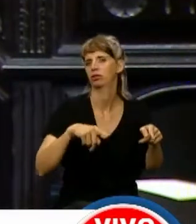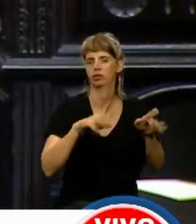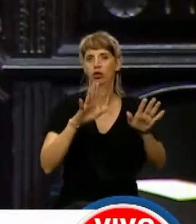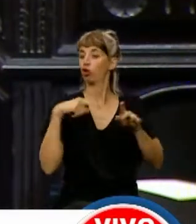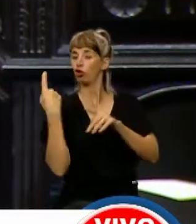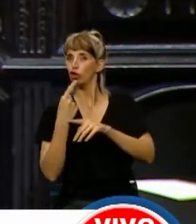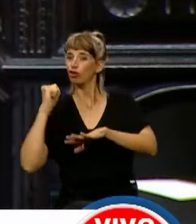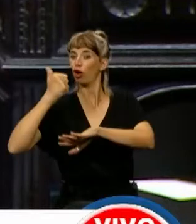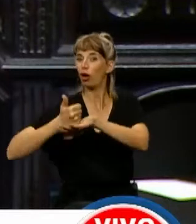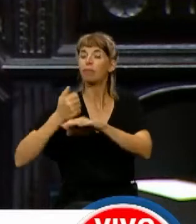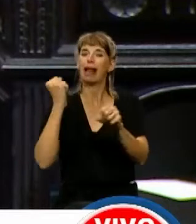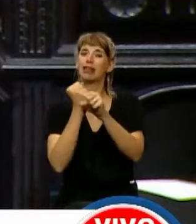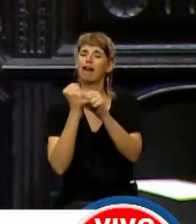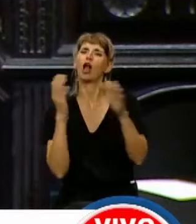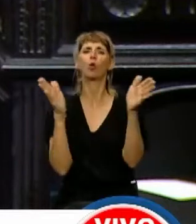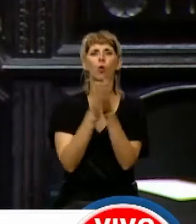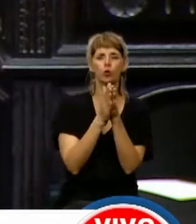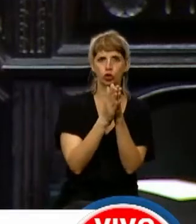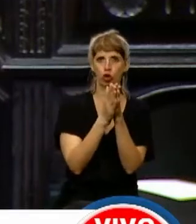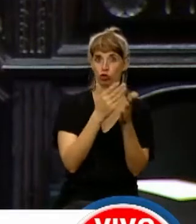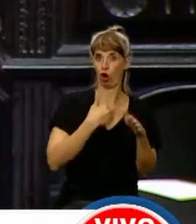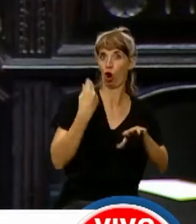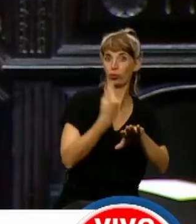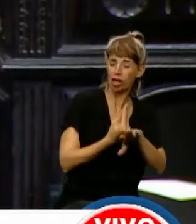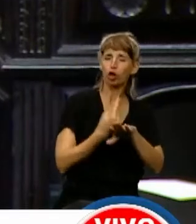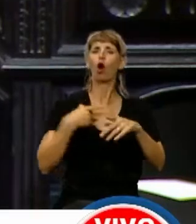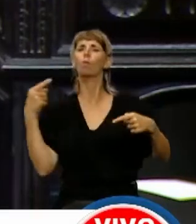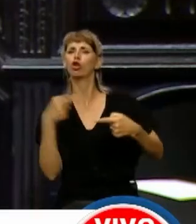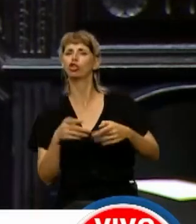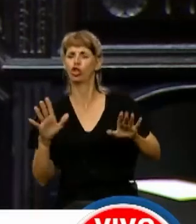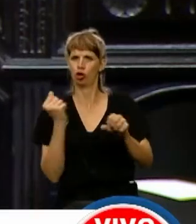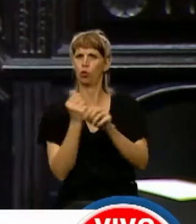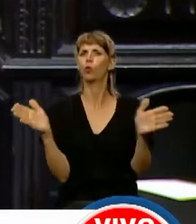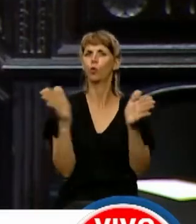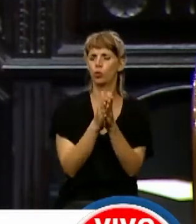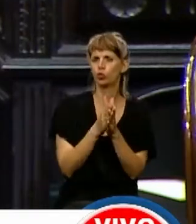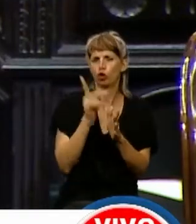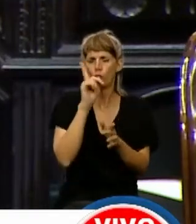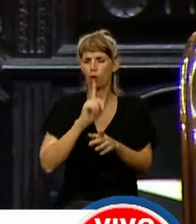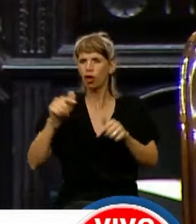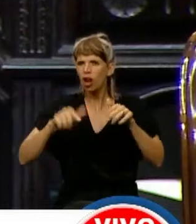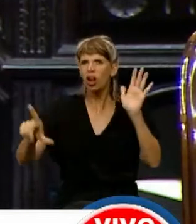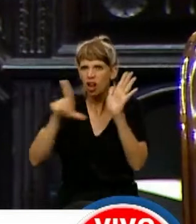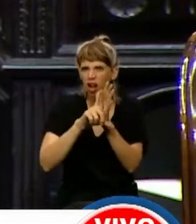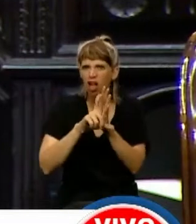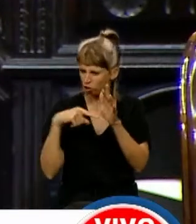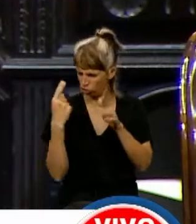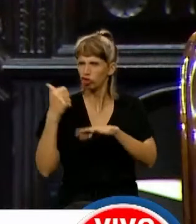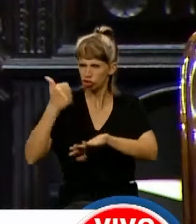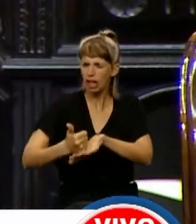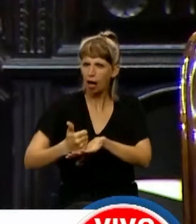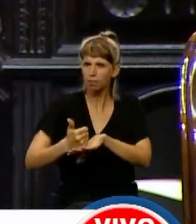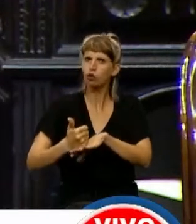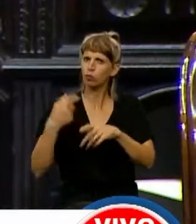oficialismo y oposición. Entonces yo no puedo entender que de una ley etiquetado frontal, que estamos acompañando la inmensa